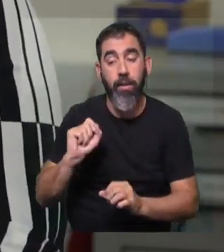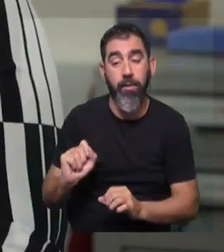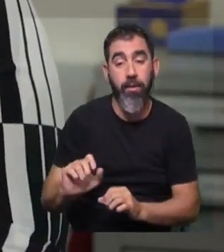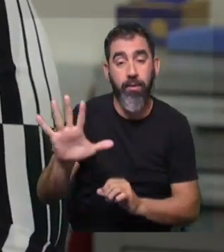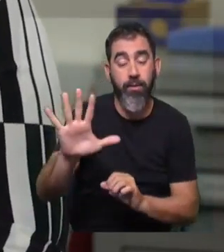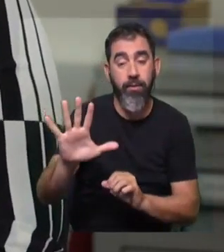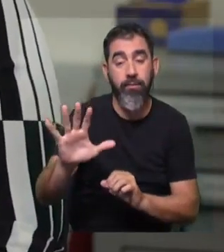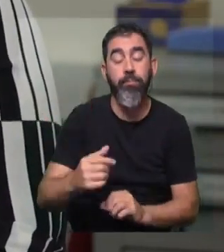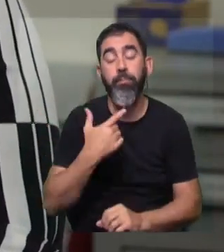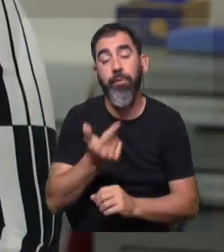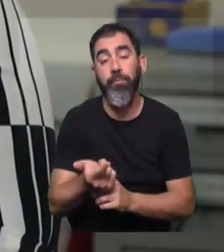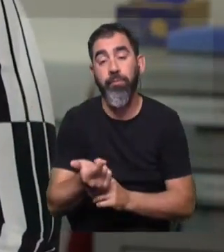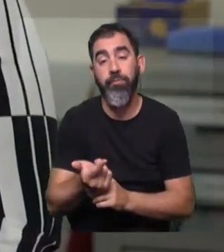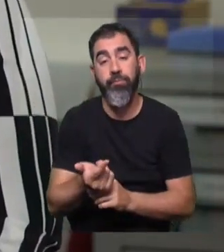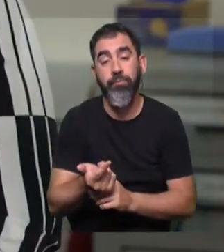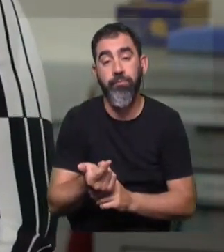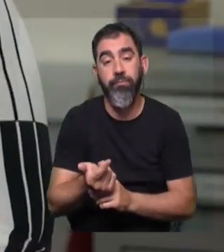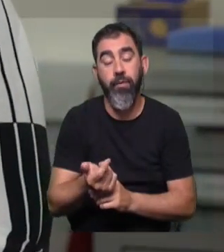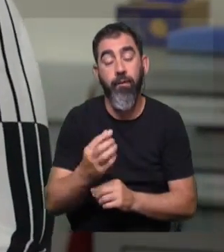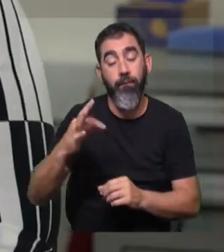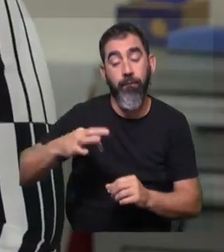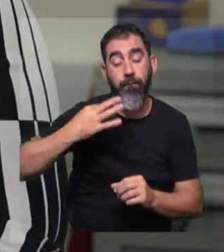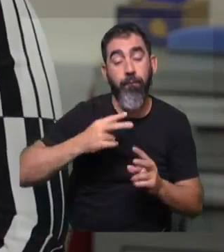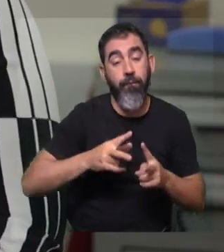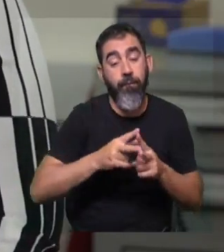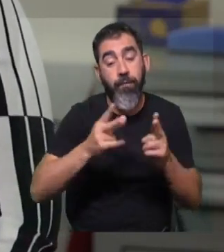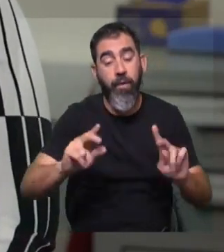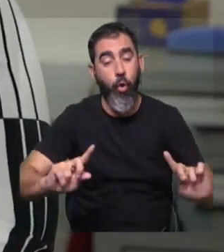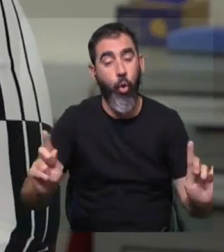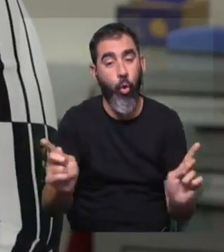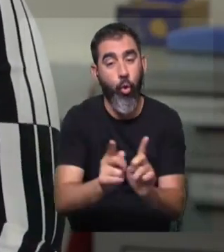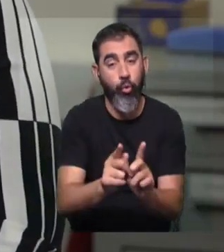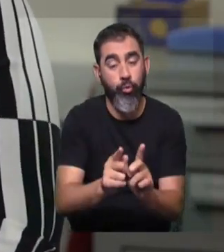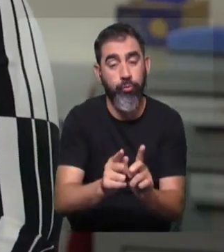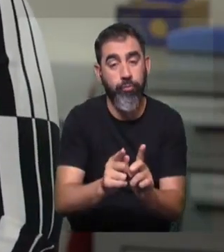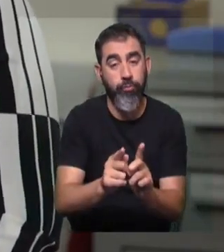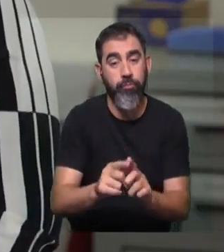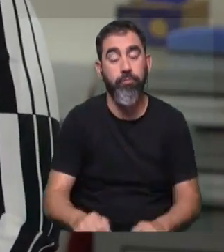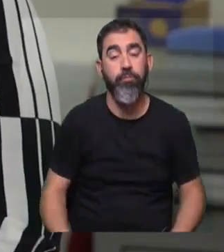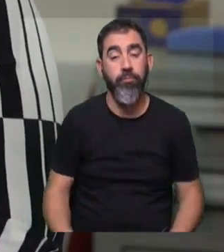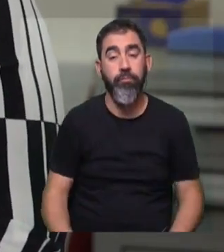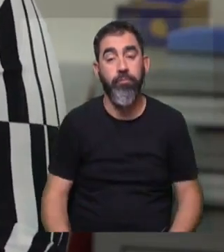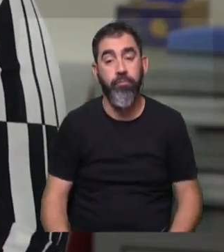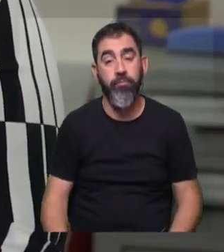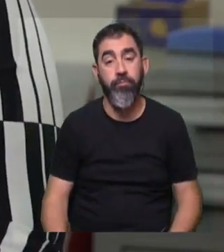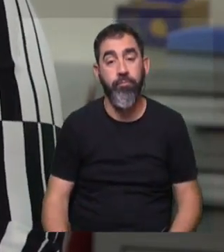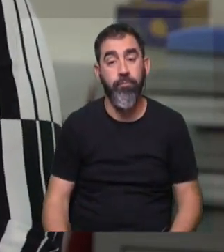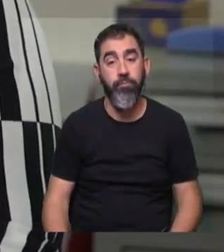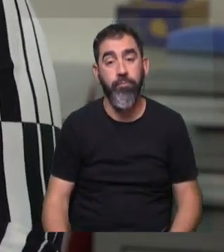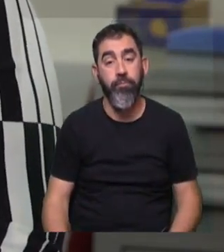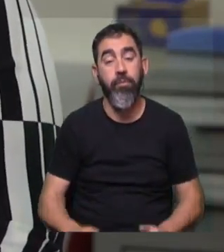lo hacen así. Por ejemplo, tiene un ciclo de vida que es corto, ¿sí? Además,